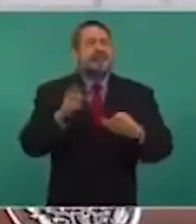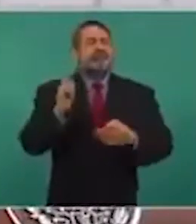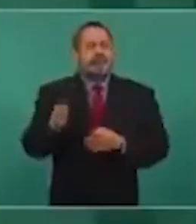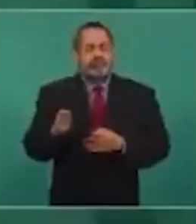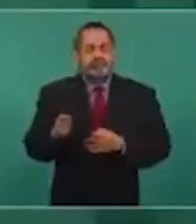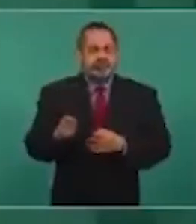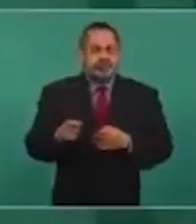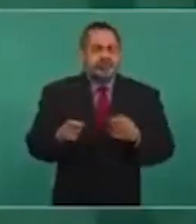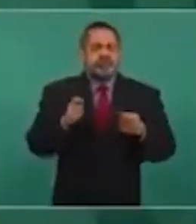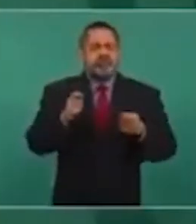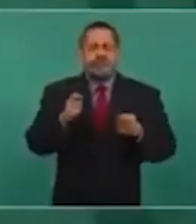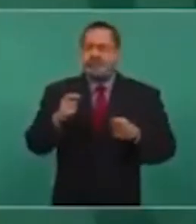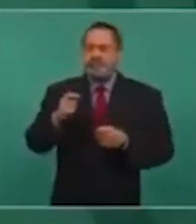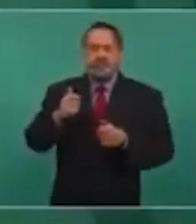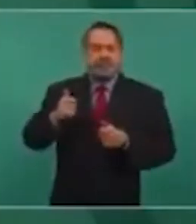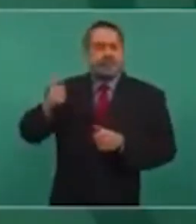por